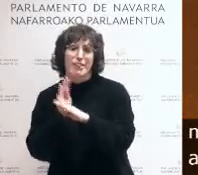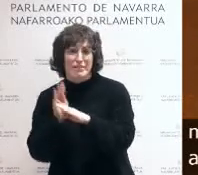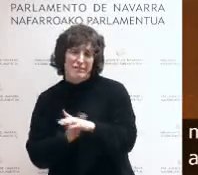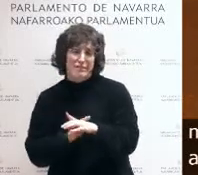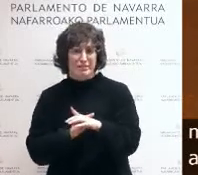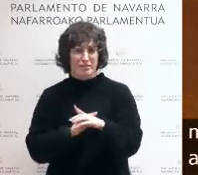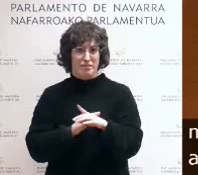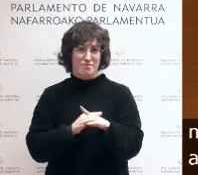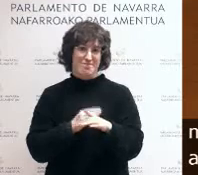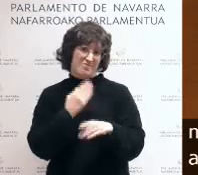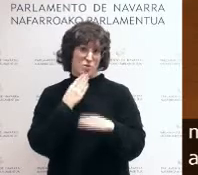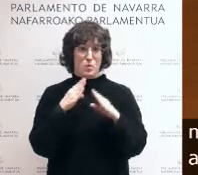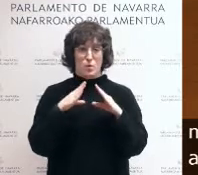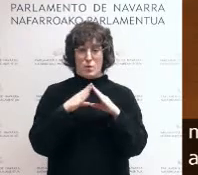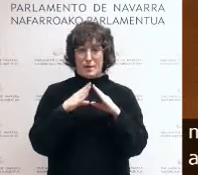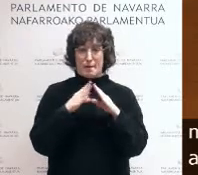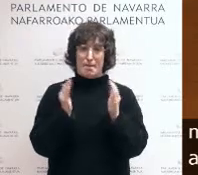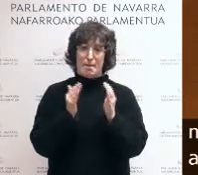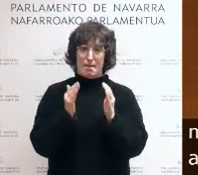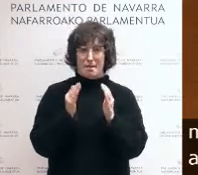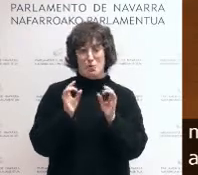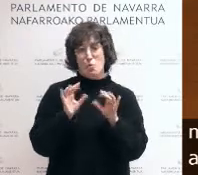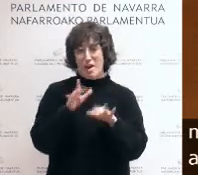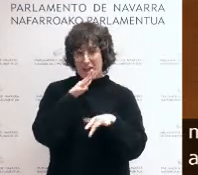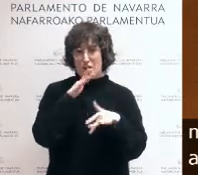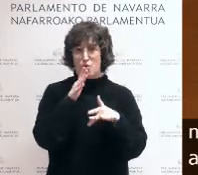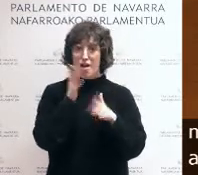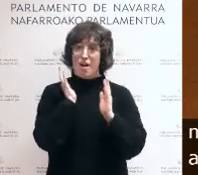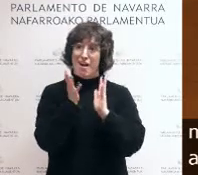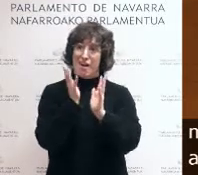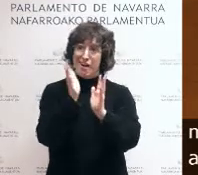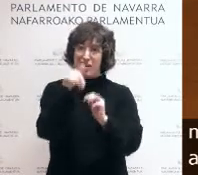de parroquia pequeña es el que ustedes predican ahora, este año.